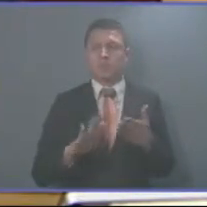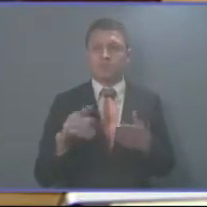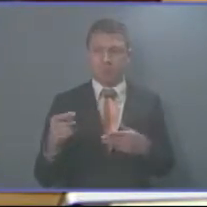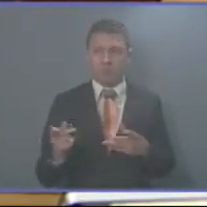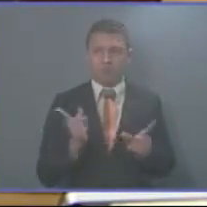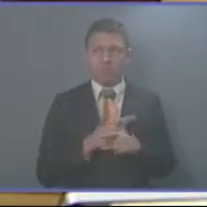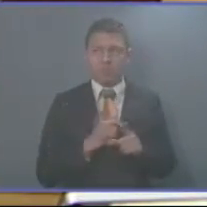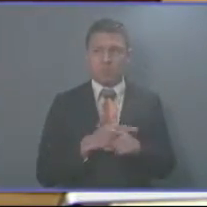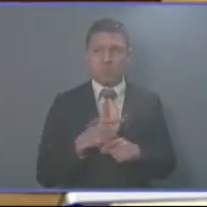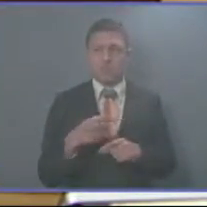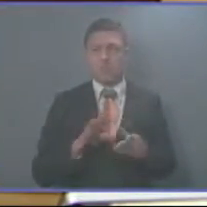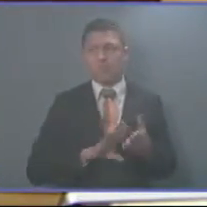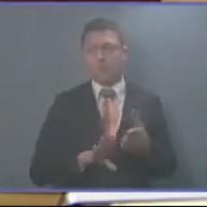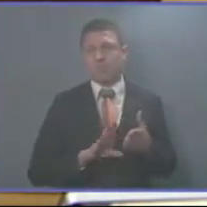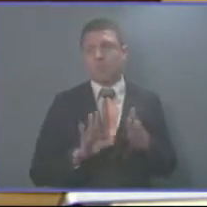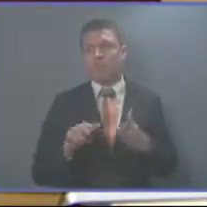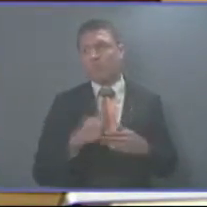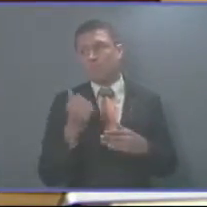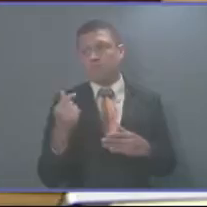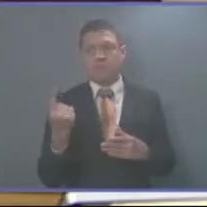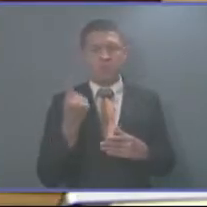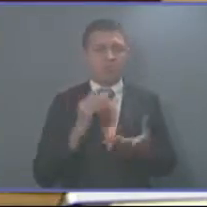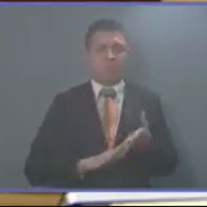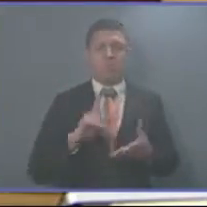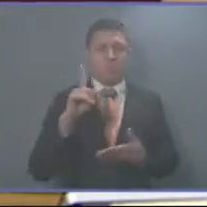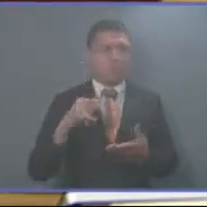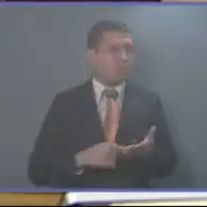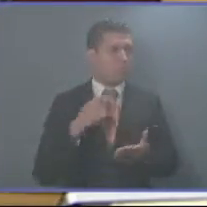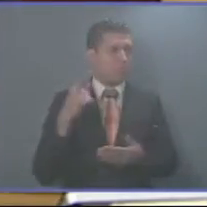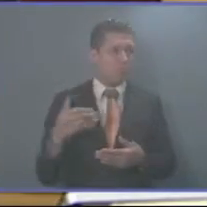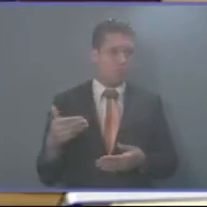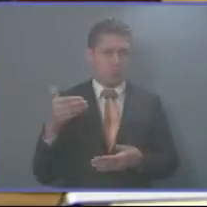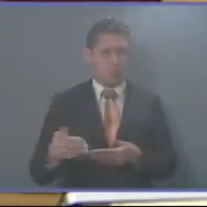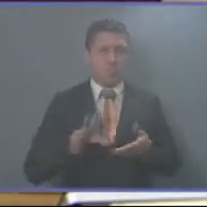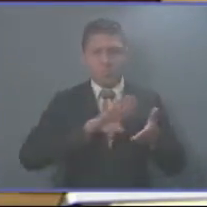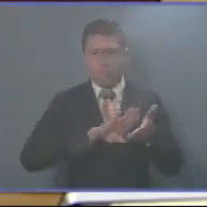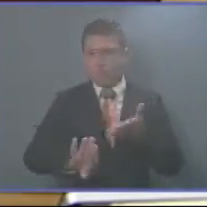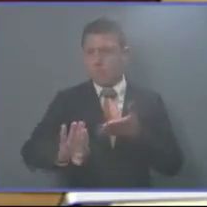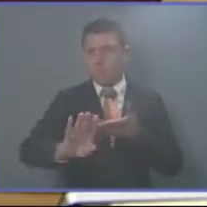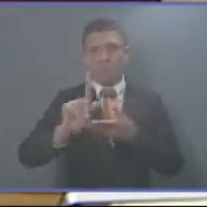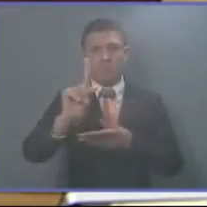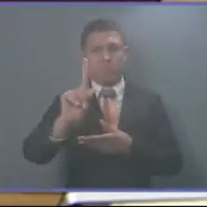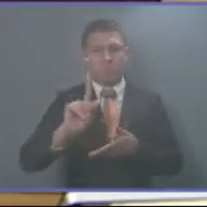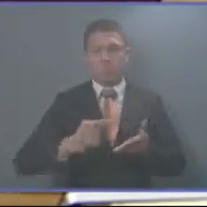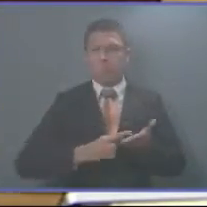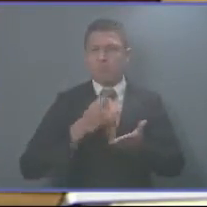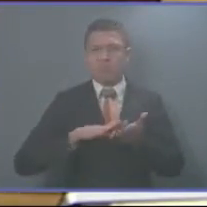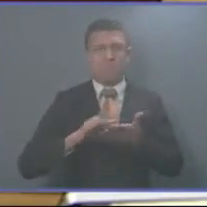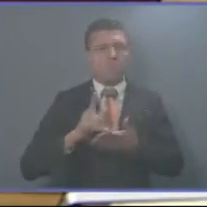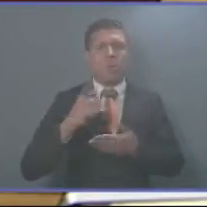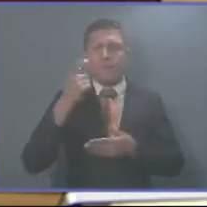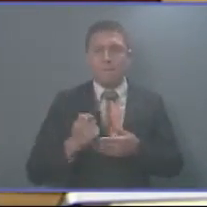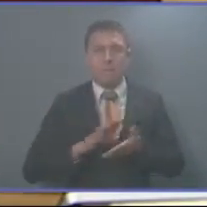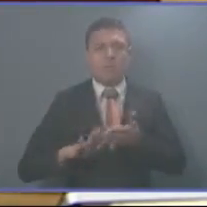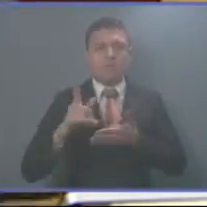que se usa. El resto se paga una vez al año. No se paga todos los meses.